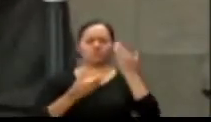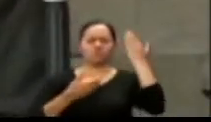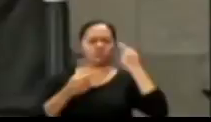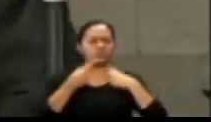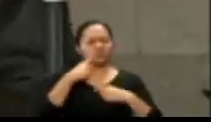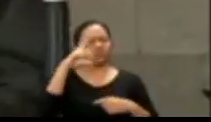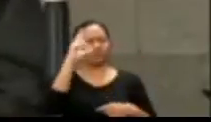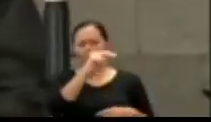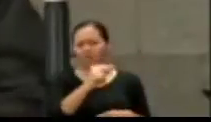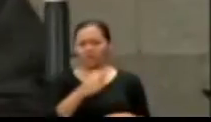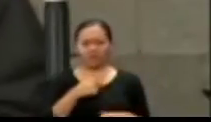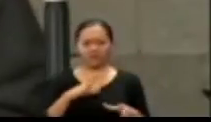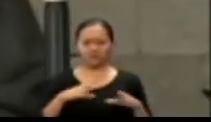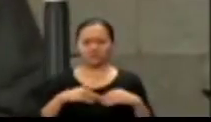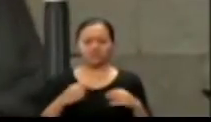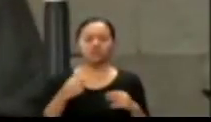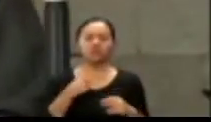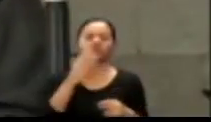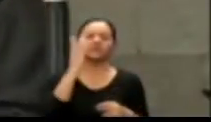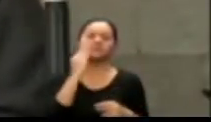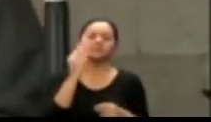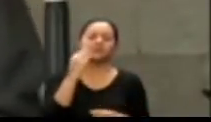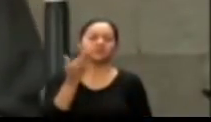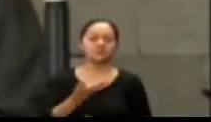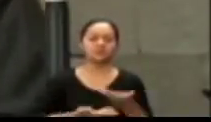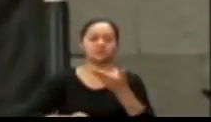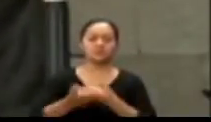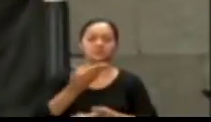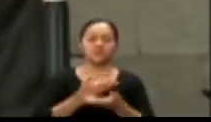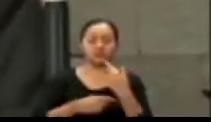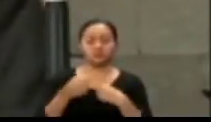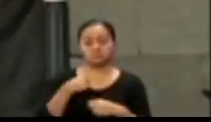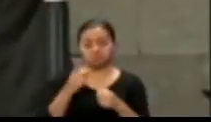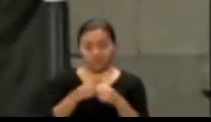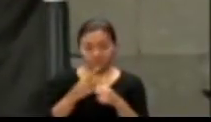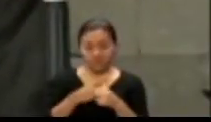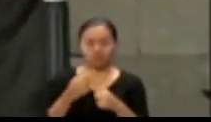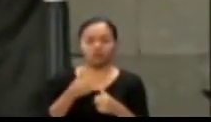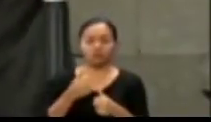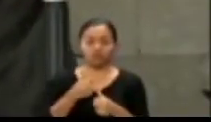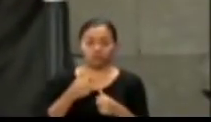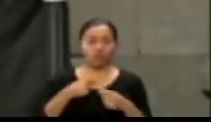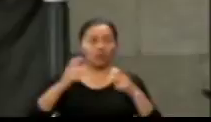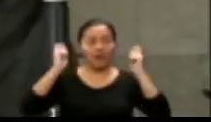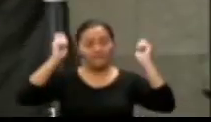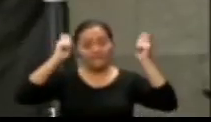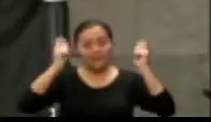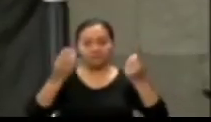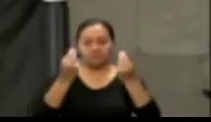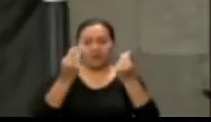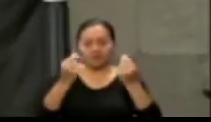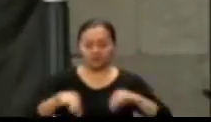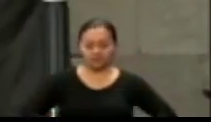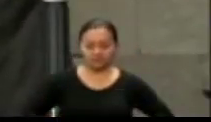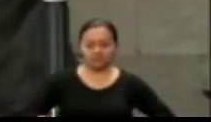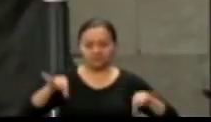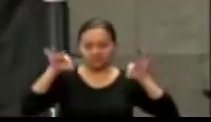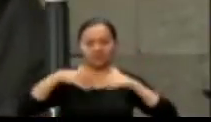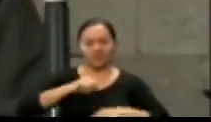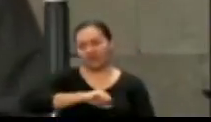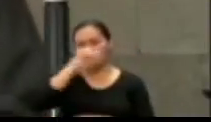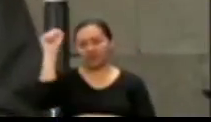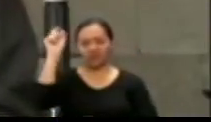por eso yo estoy aquí, para compartir mi experiencia de política sin plata, de un movimiento que tiene el número mayor en Italia